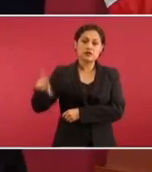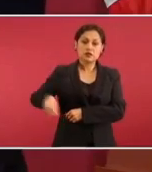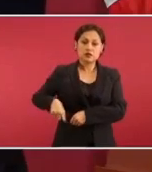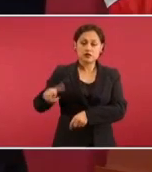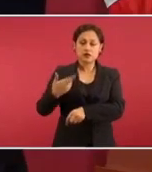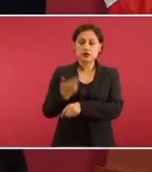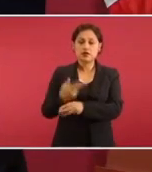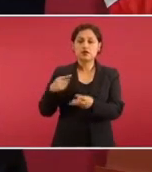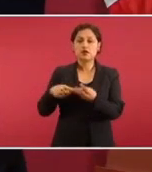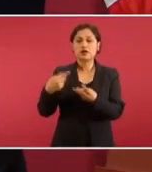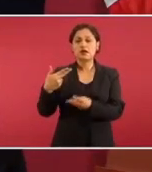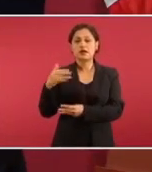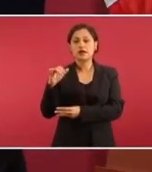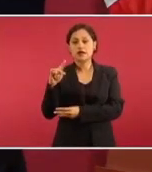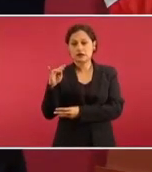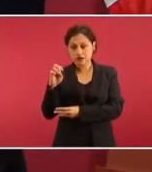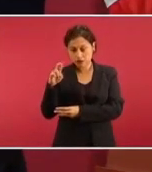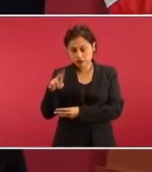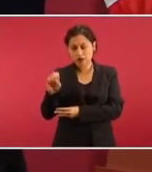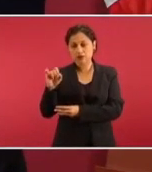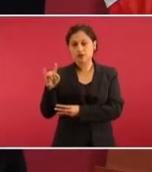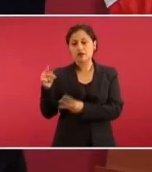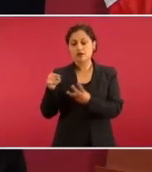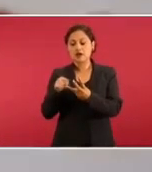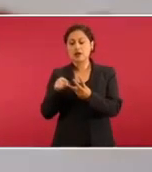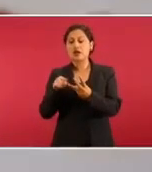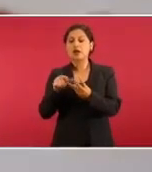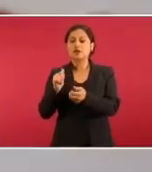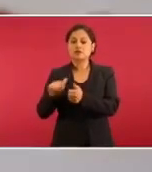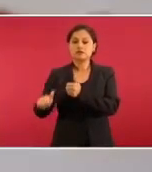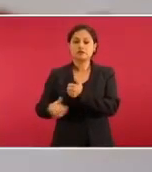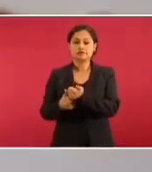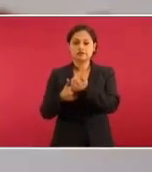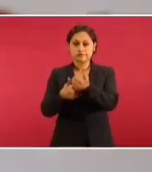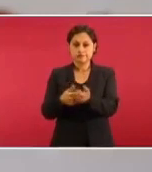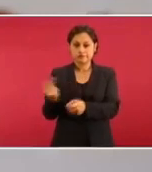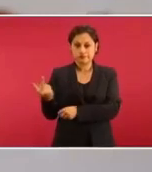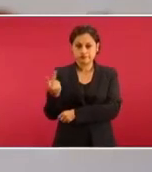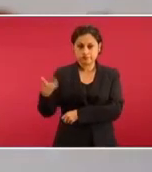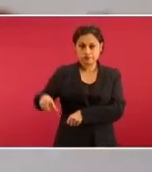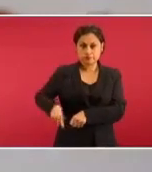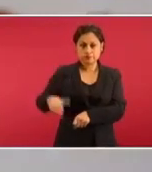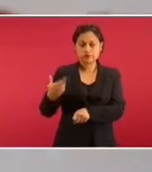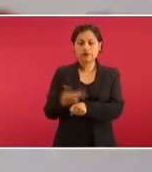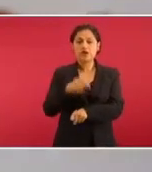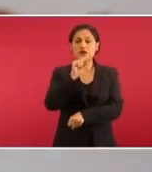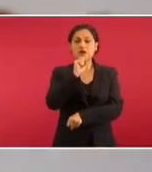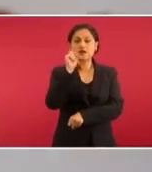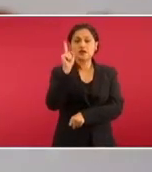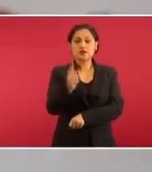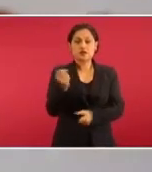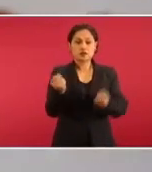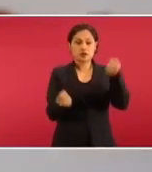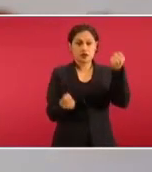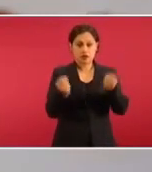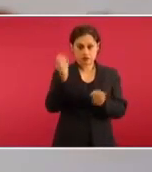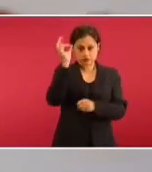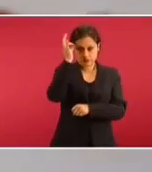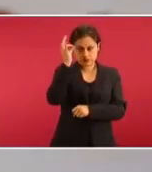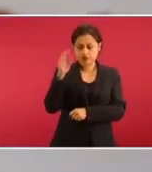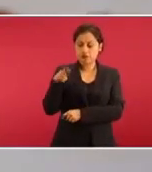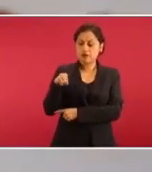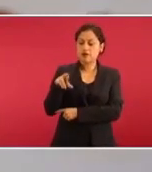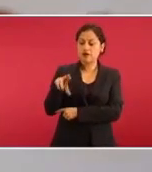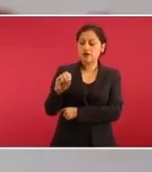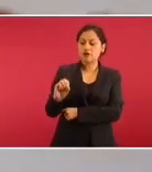dos asistentes y el gobernador así como los tripulantes capitanes pilotos radiadores marco